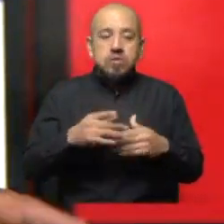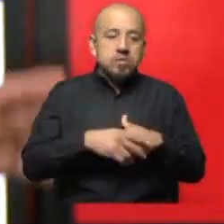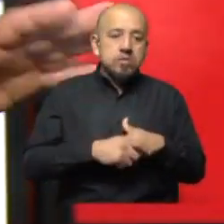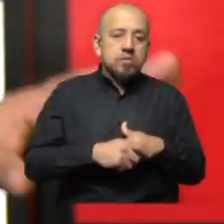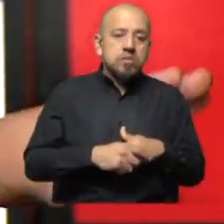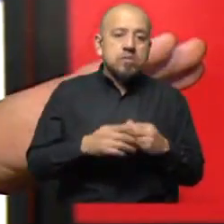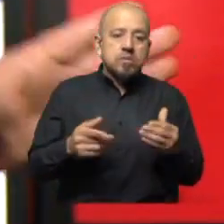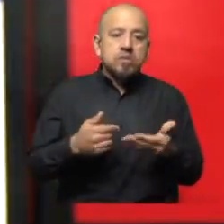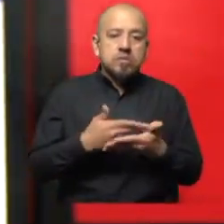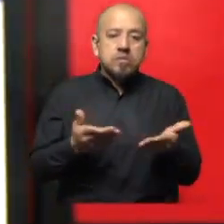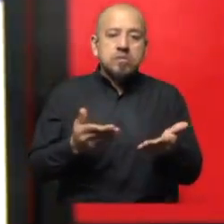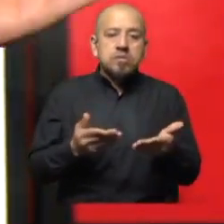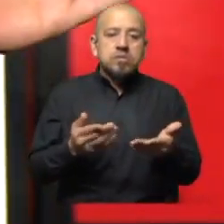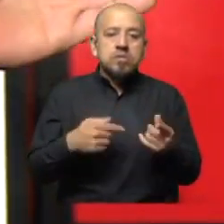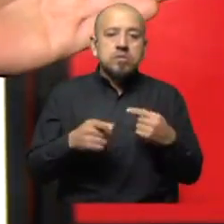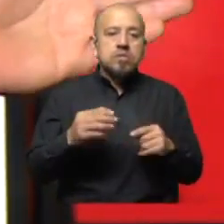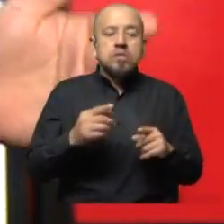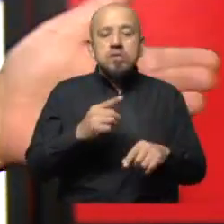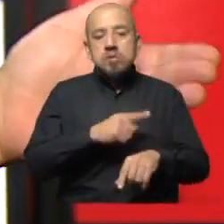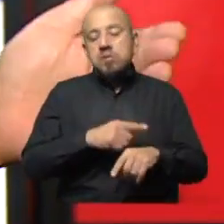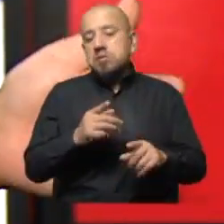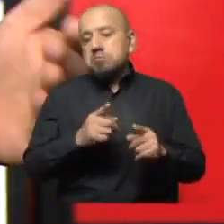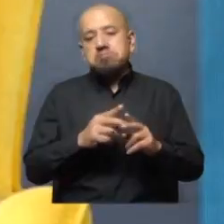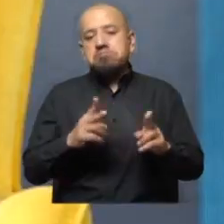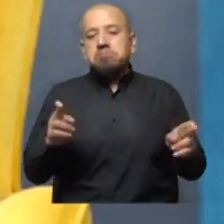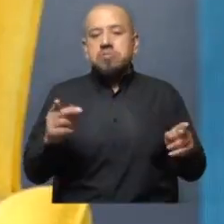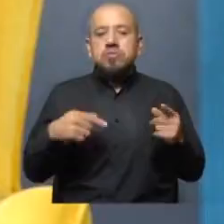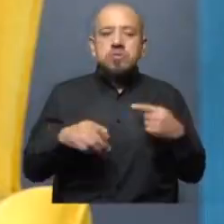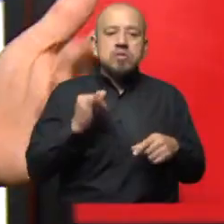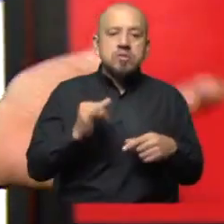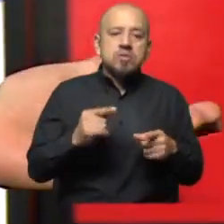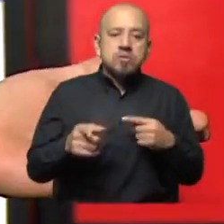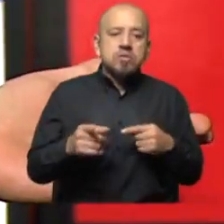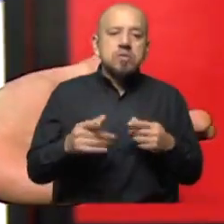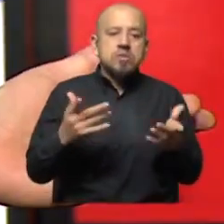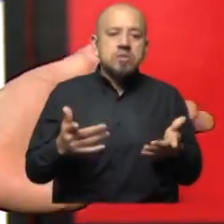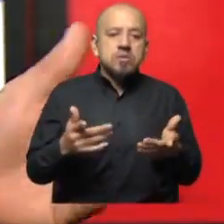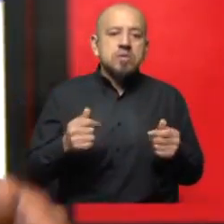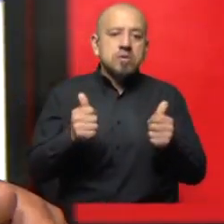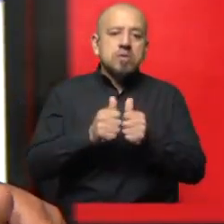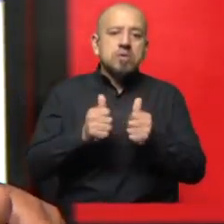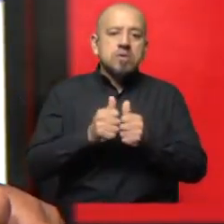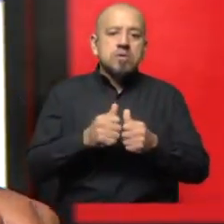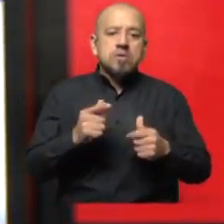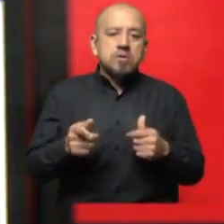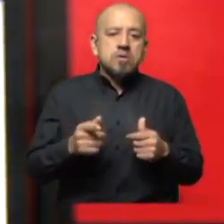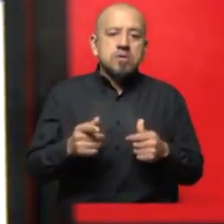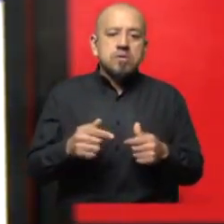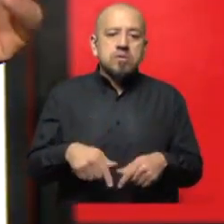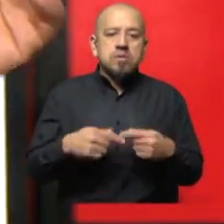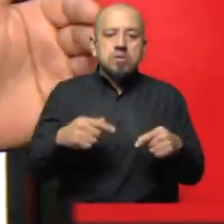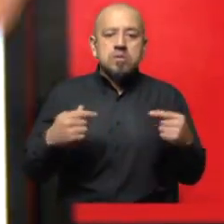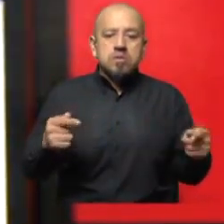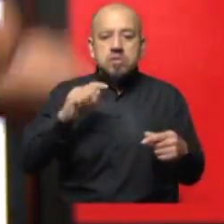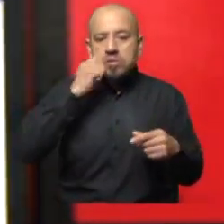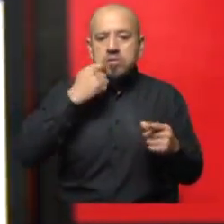agregamos siempre pueden pasar períodos de tiempo que es nada pero si tenemos como hemos vivido cosas juntos cosas muy